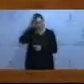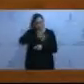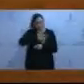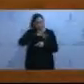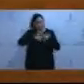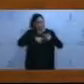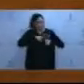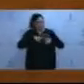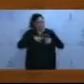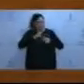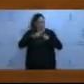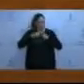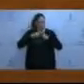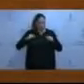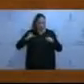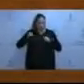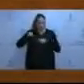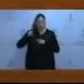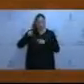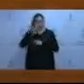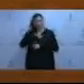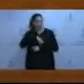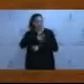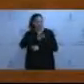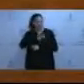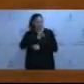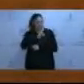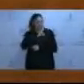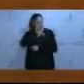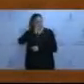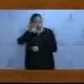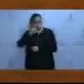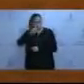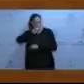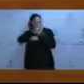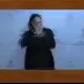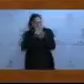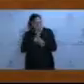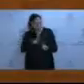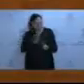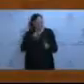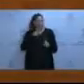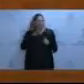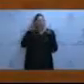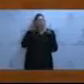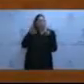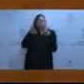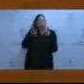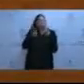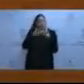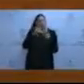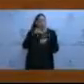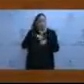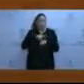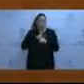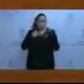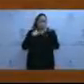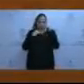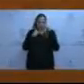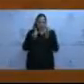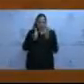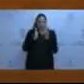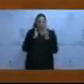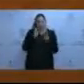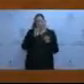asturianas, españolas, europeas, internacionales, recomiendan dedicar a cada paciente, según el motivo de consulta, un tiempo de atención que oscila